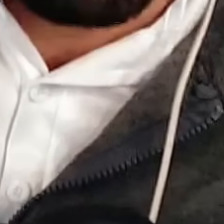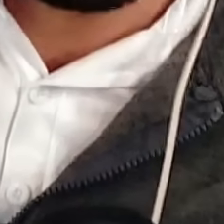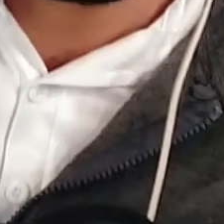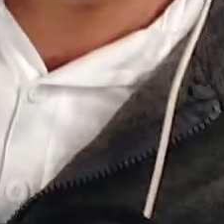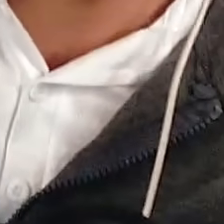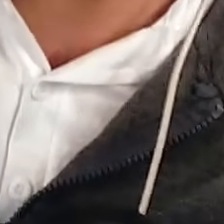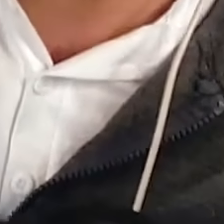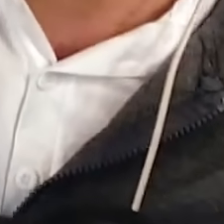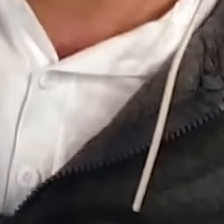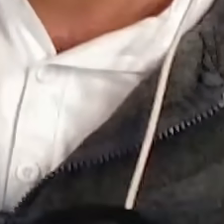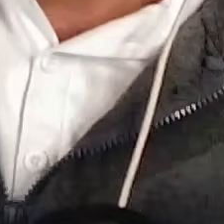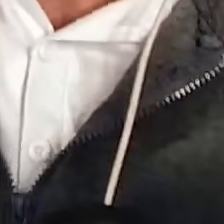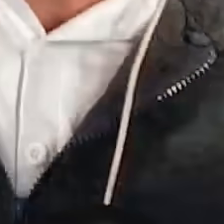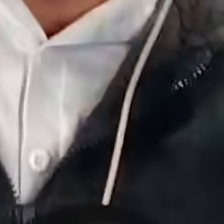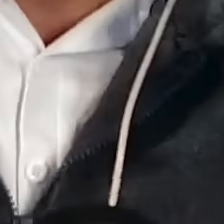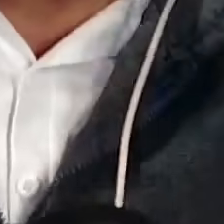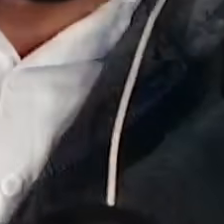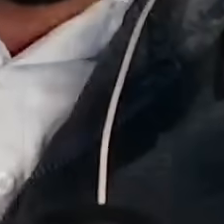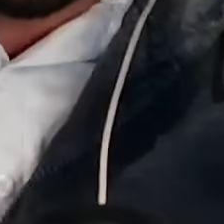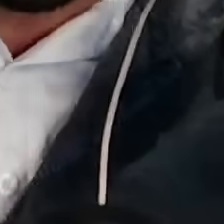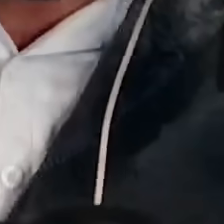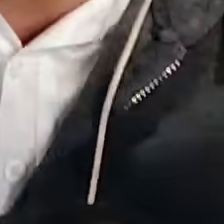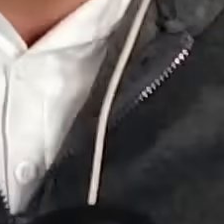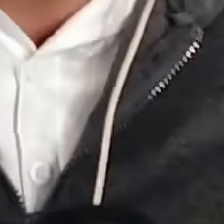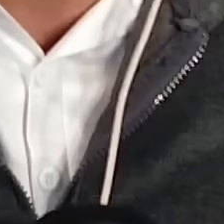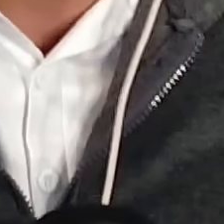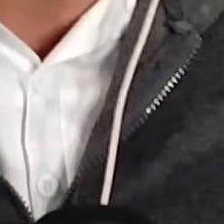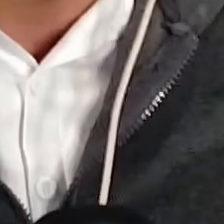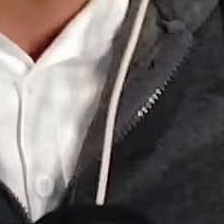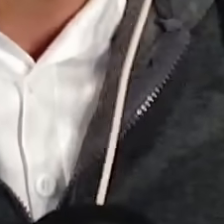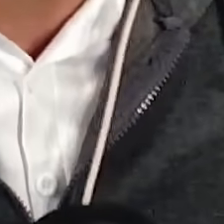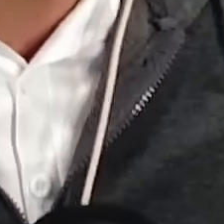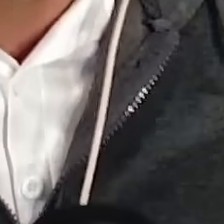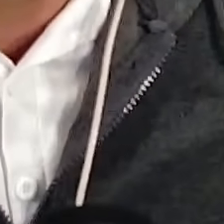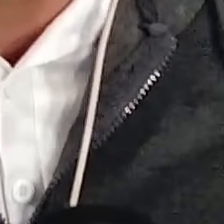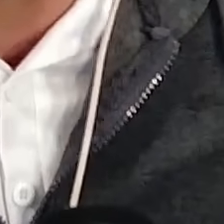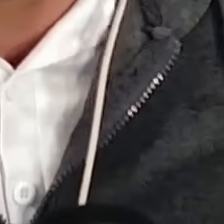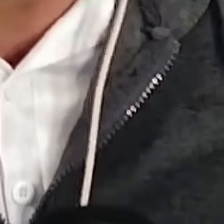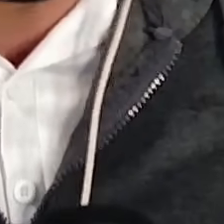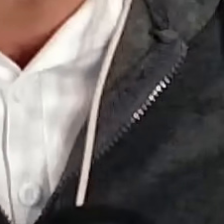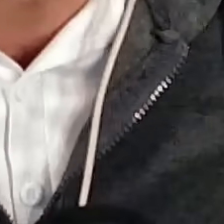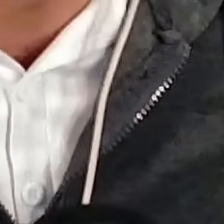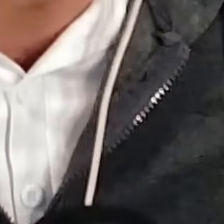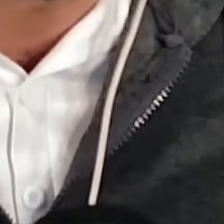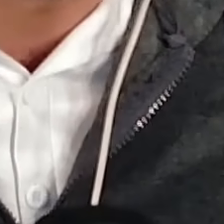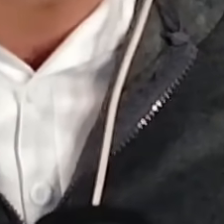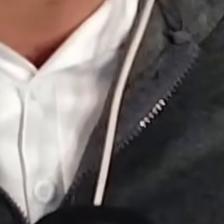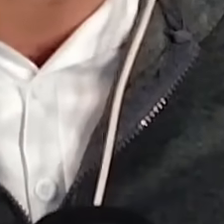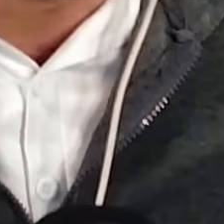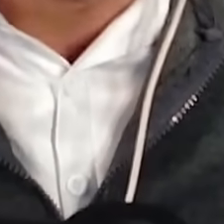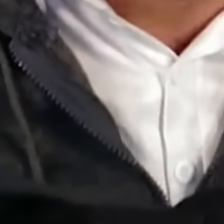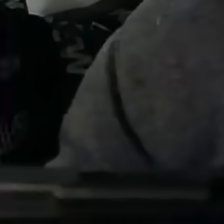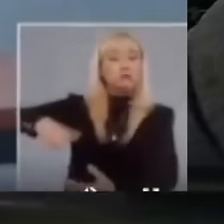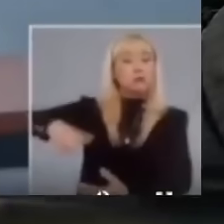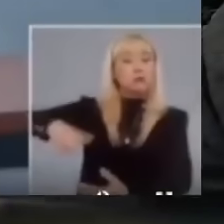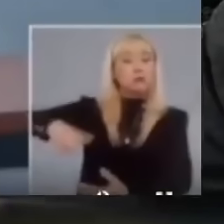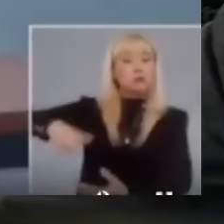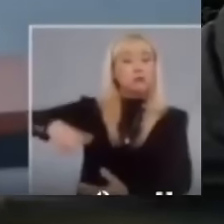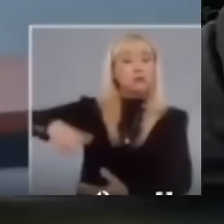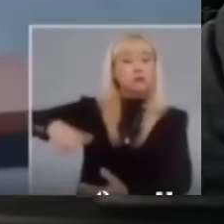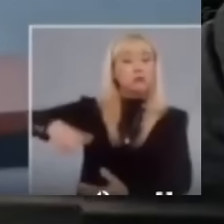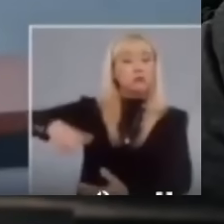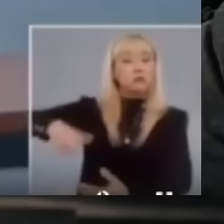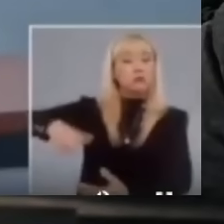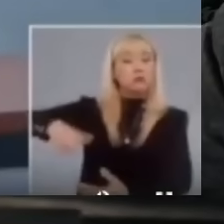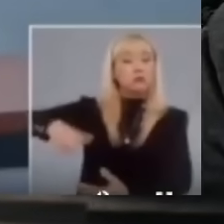se reúne justamente con los juzgadores con los juzgadores con los jueces con los jueces vamos a explicarlo así porque estos